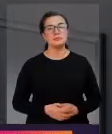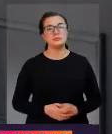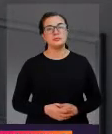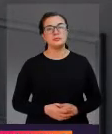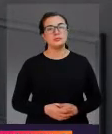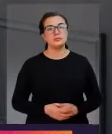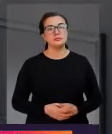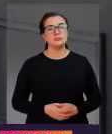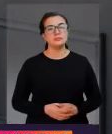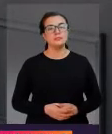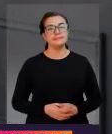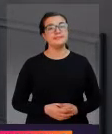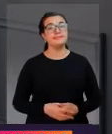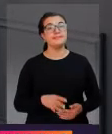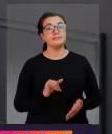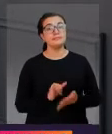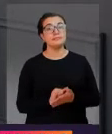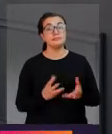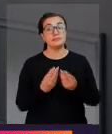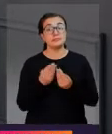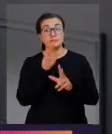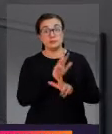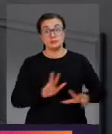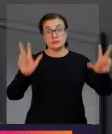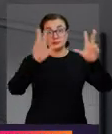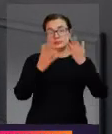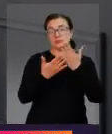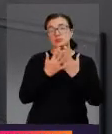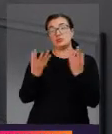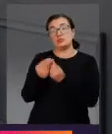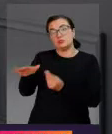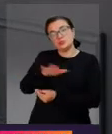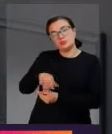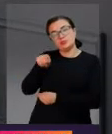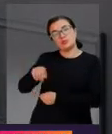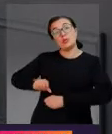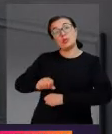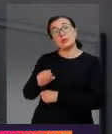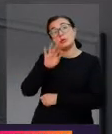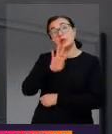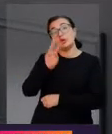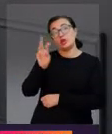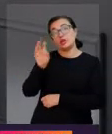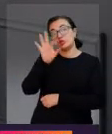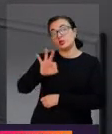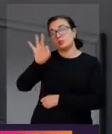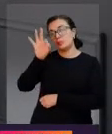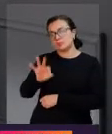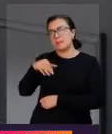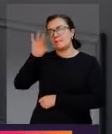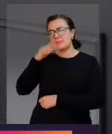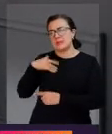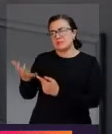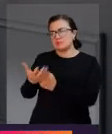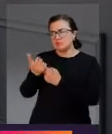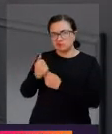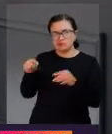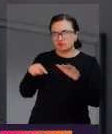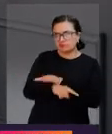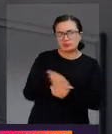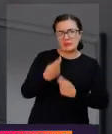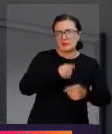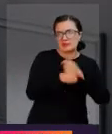y segunda naciones unidas- bogotá concentra el 48 por ciento de los casos se trata de personas que suceden en nuestro país en colombia